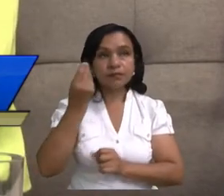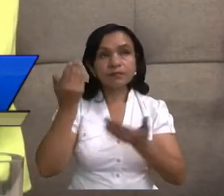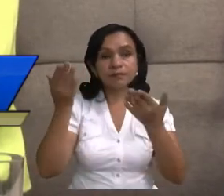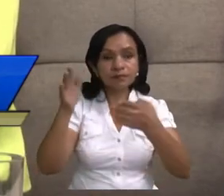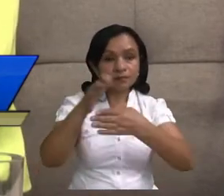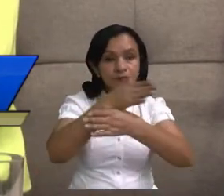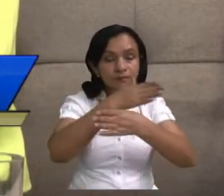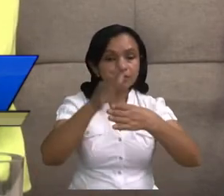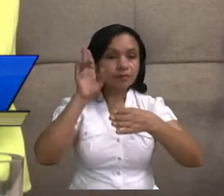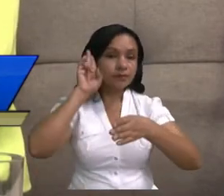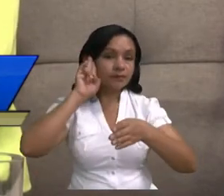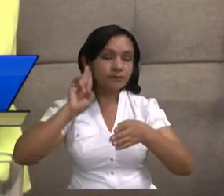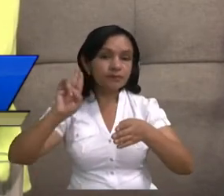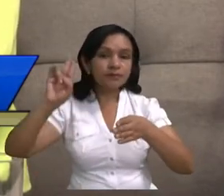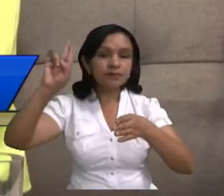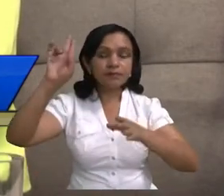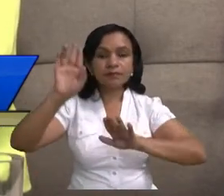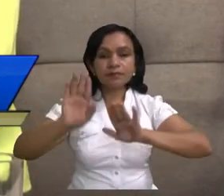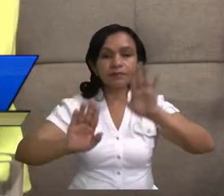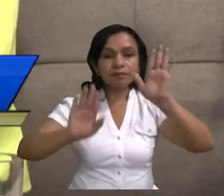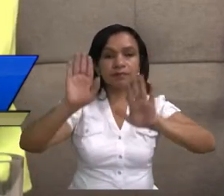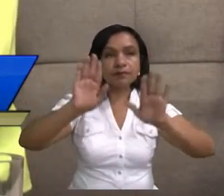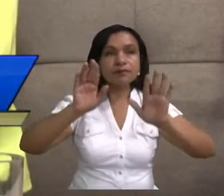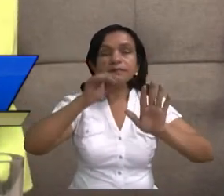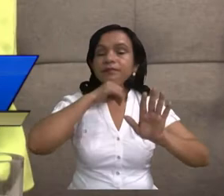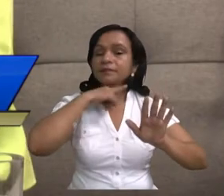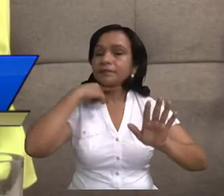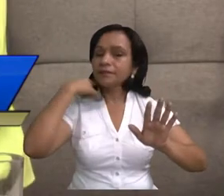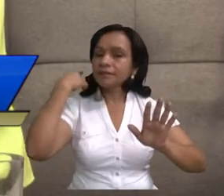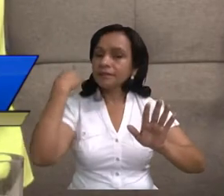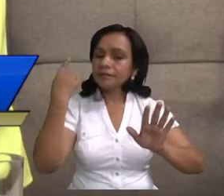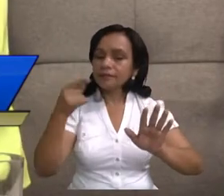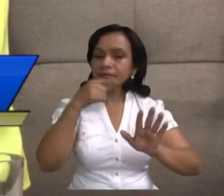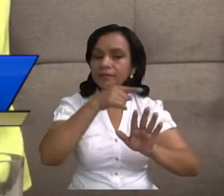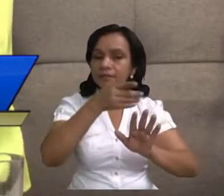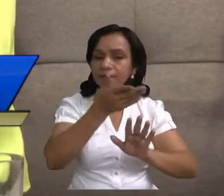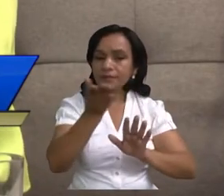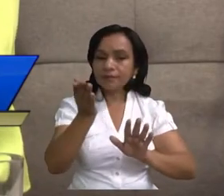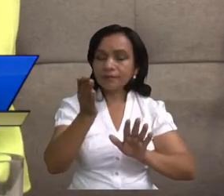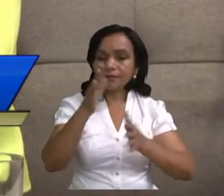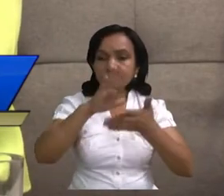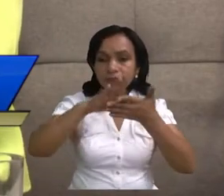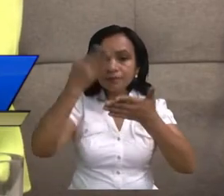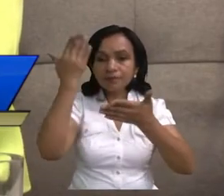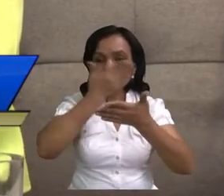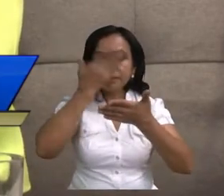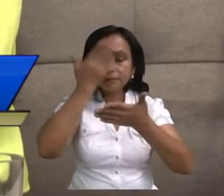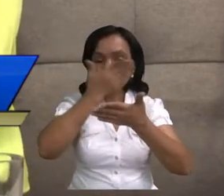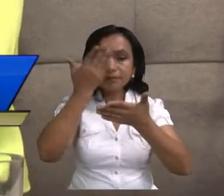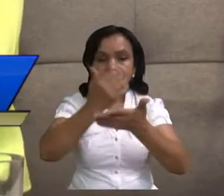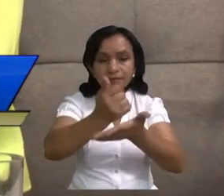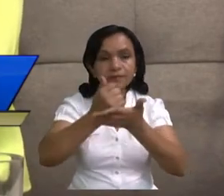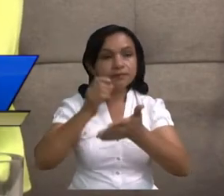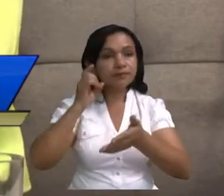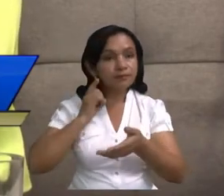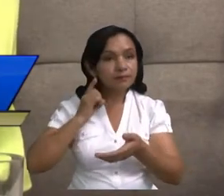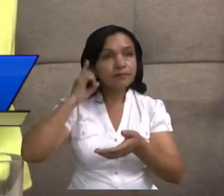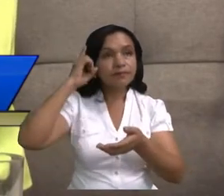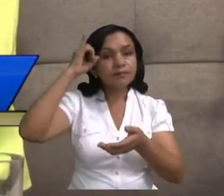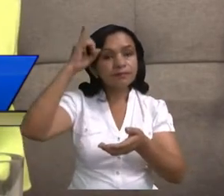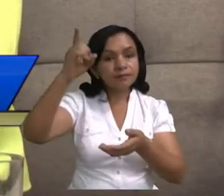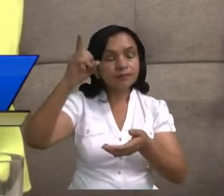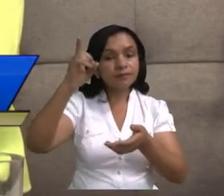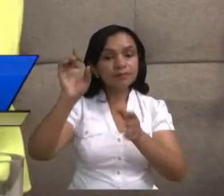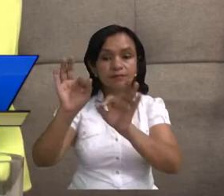estén convencidos que se van a preparar para aportar al desarrollo principalmente